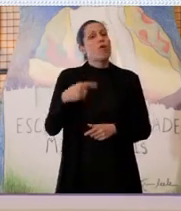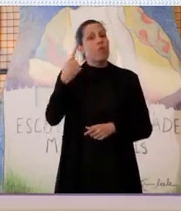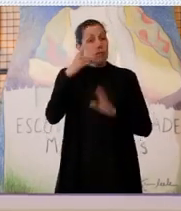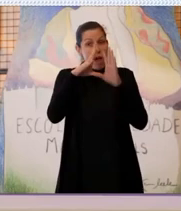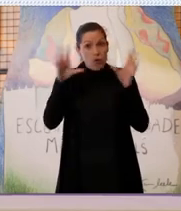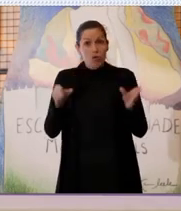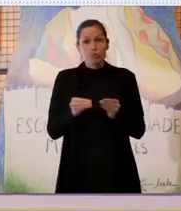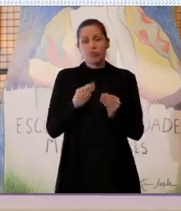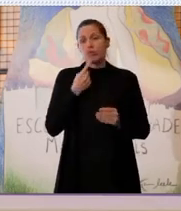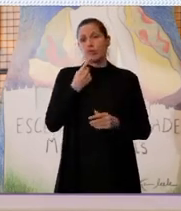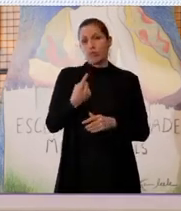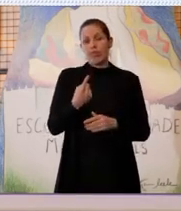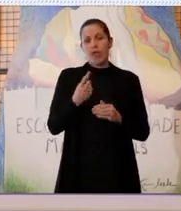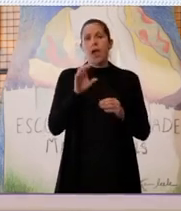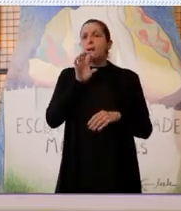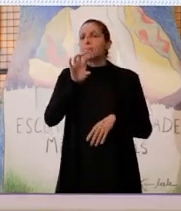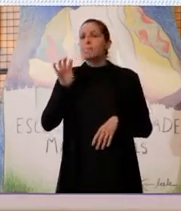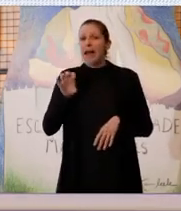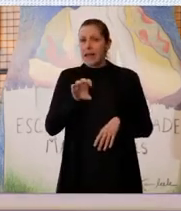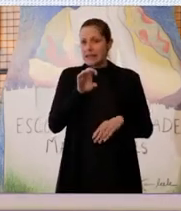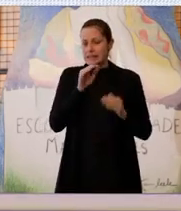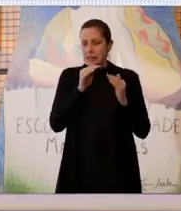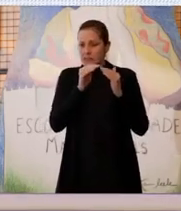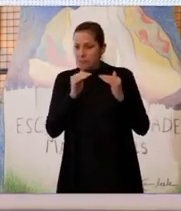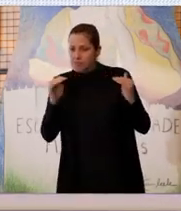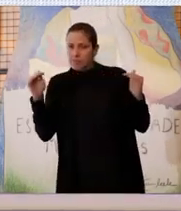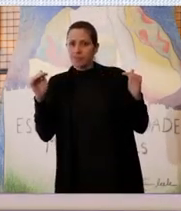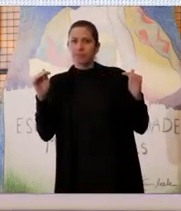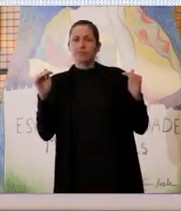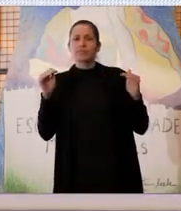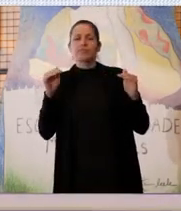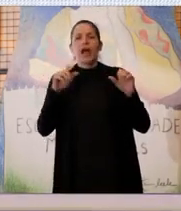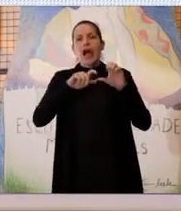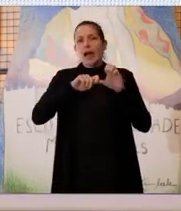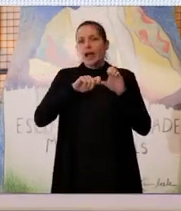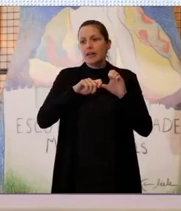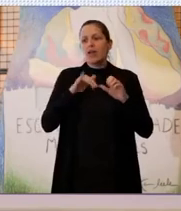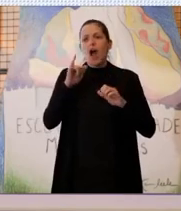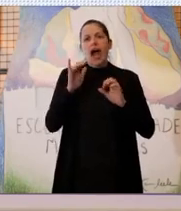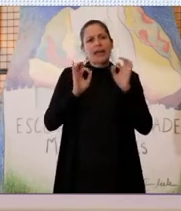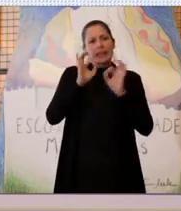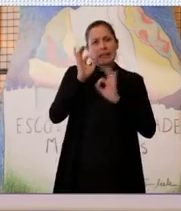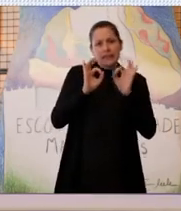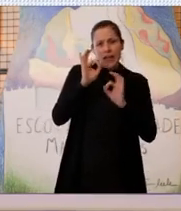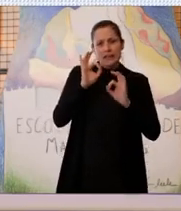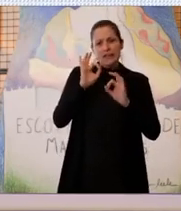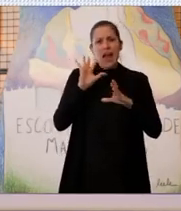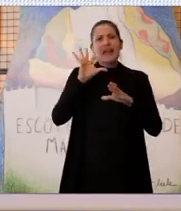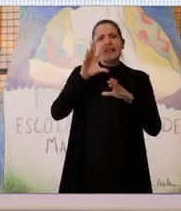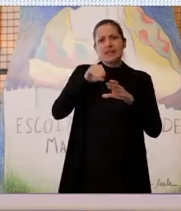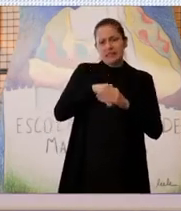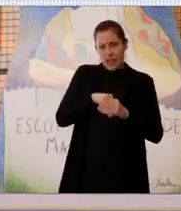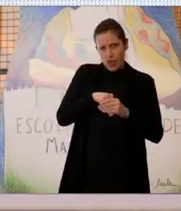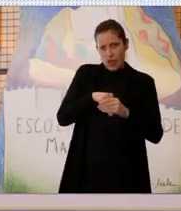países con paridad relativa de género tienen una mayor tasa de deserción para las mujeres que para los hombres en los rangos